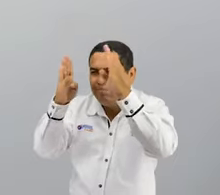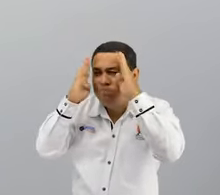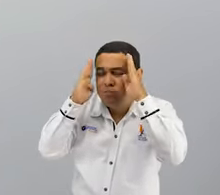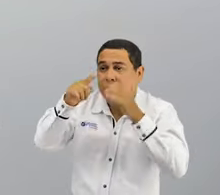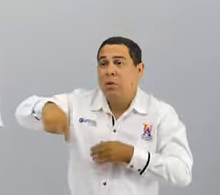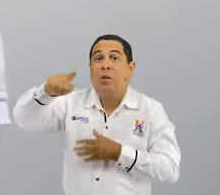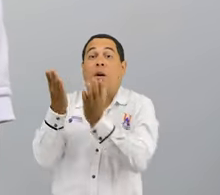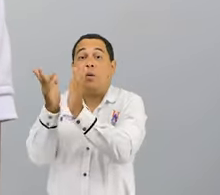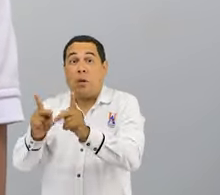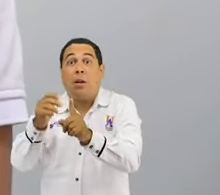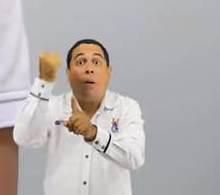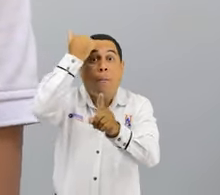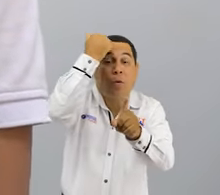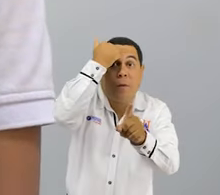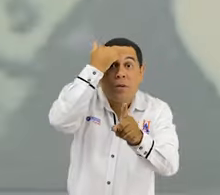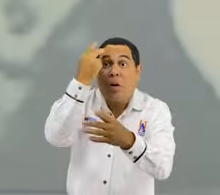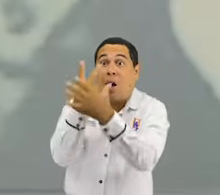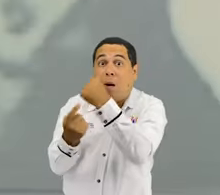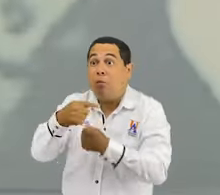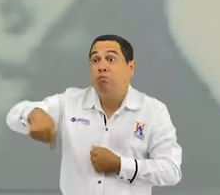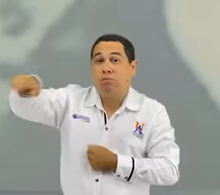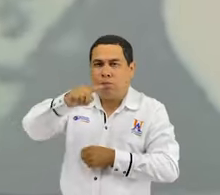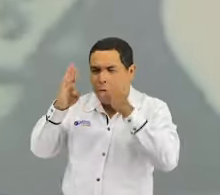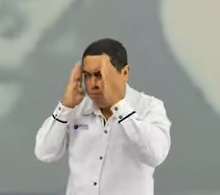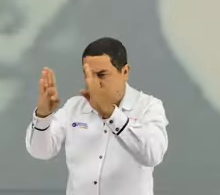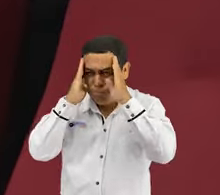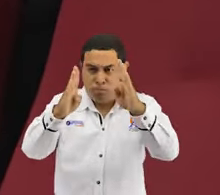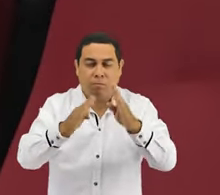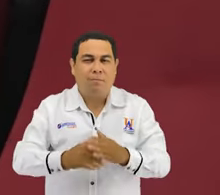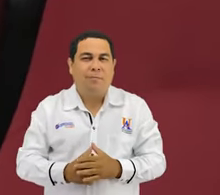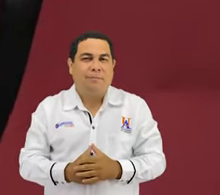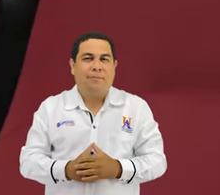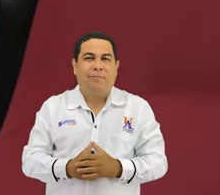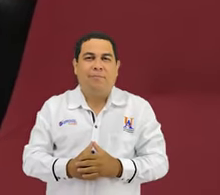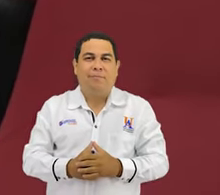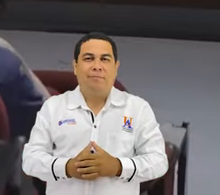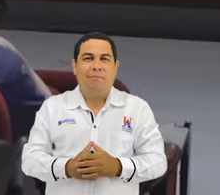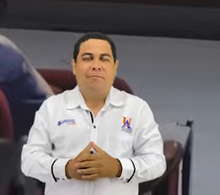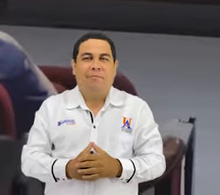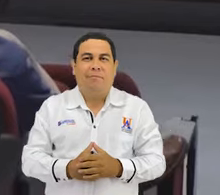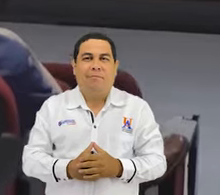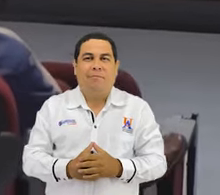más, involucrando a estudiantes, docentes y personal administrativo en todas las sedes.